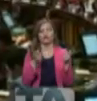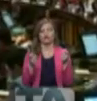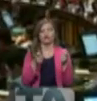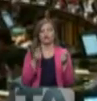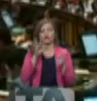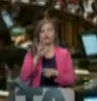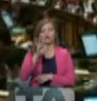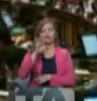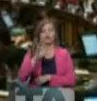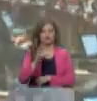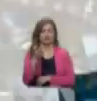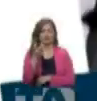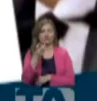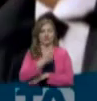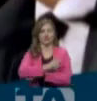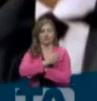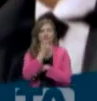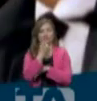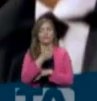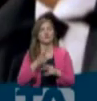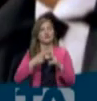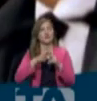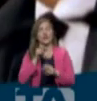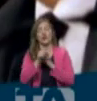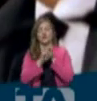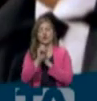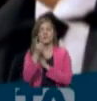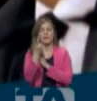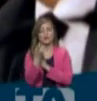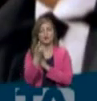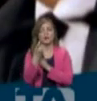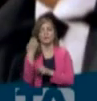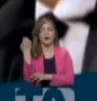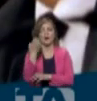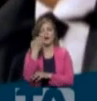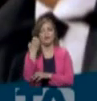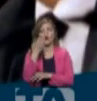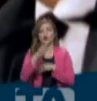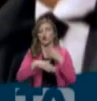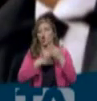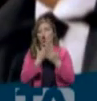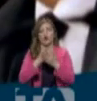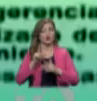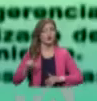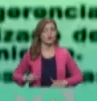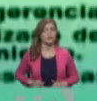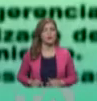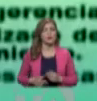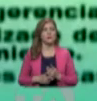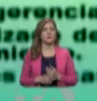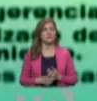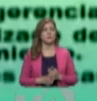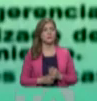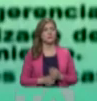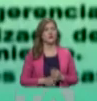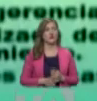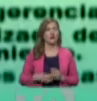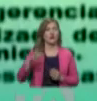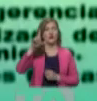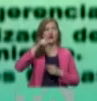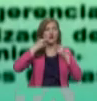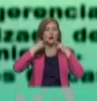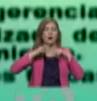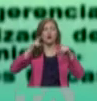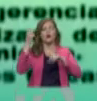durante 912 días. A inicios del 2011 se declaró en emergencia todo el sistema de salud. Atento, el lunes